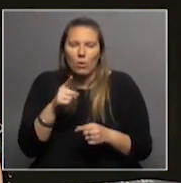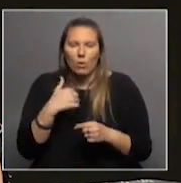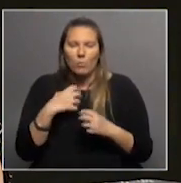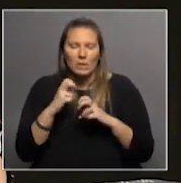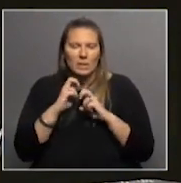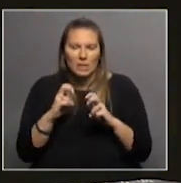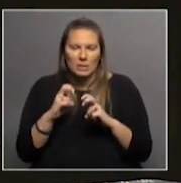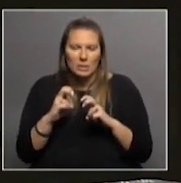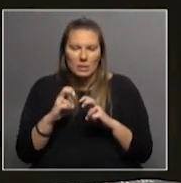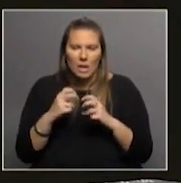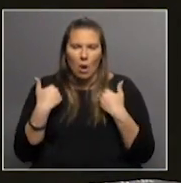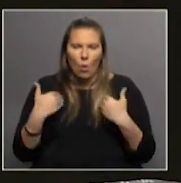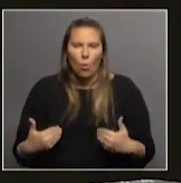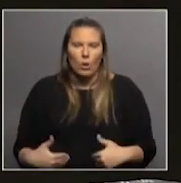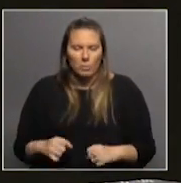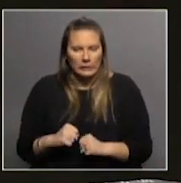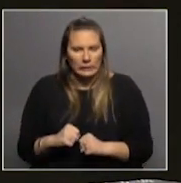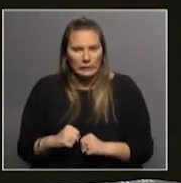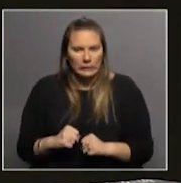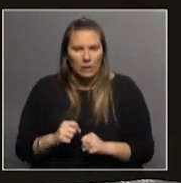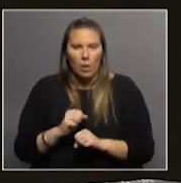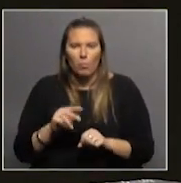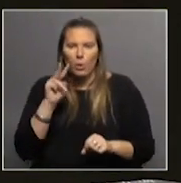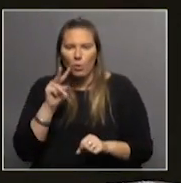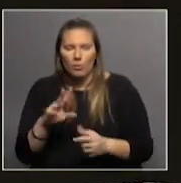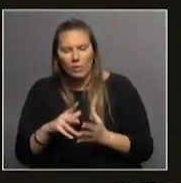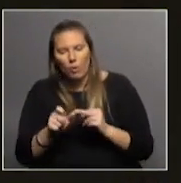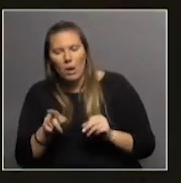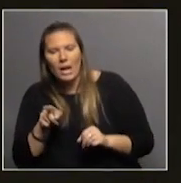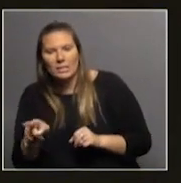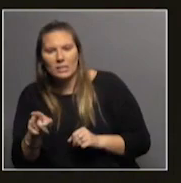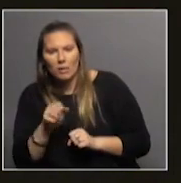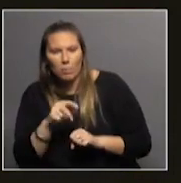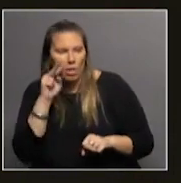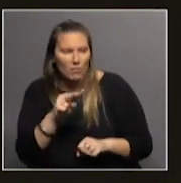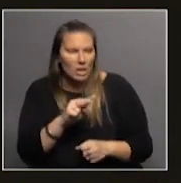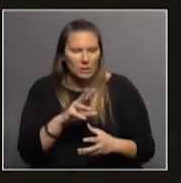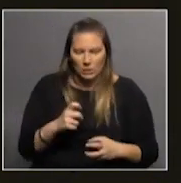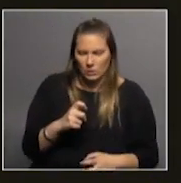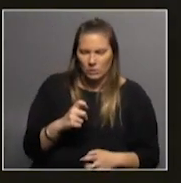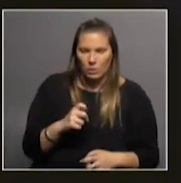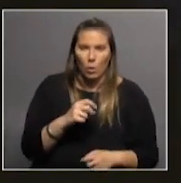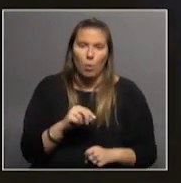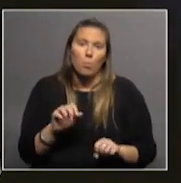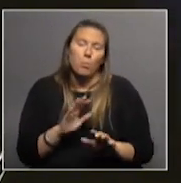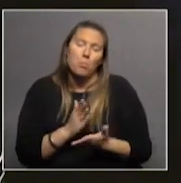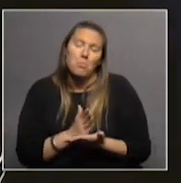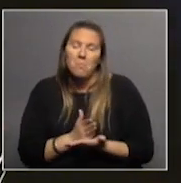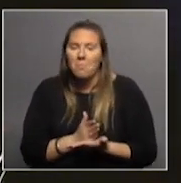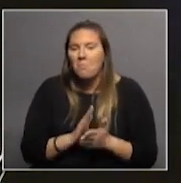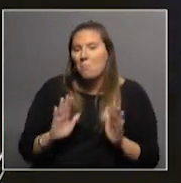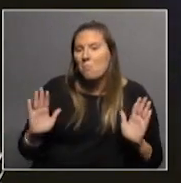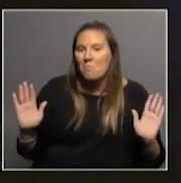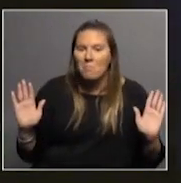de tensión que pone en tu cuerpo en otro lugar que si puedo ver las cosas así puedo ver las cosas así o puedo estar allí en el medio